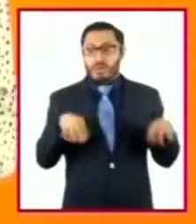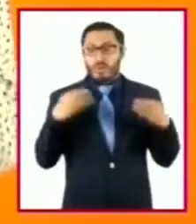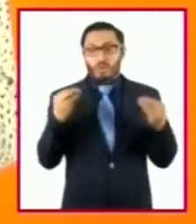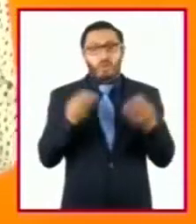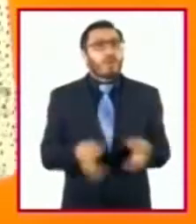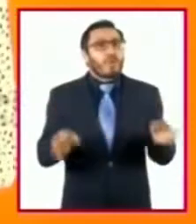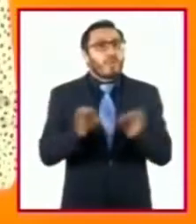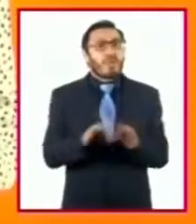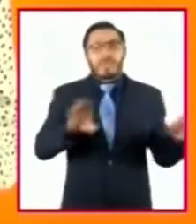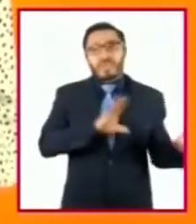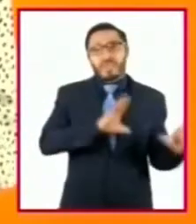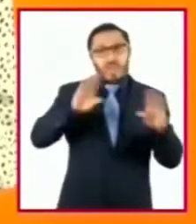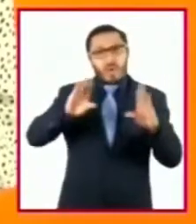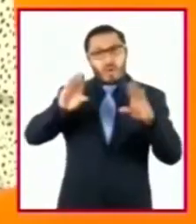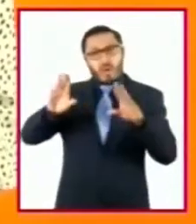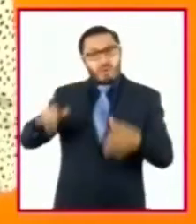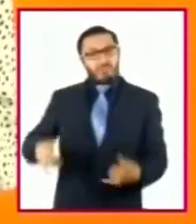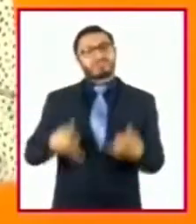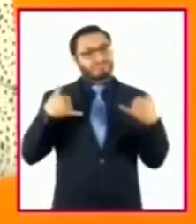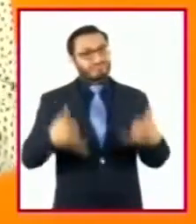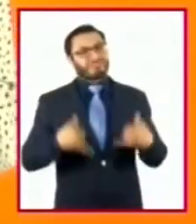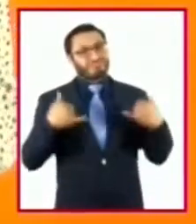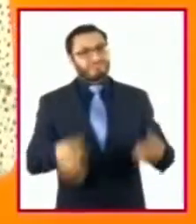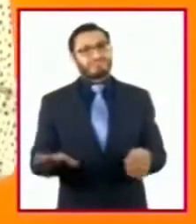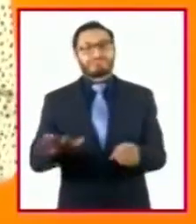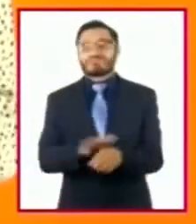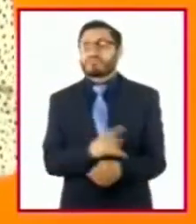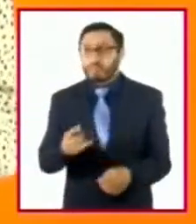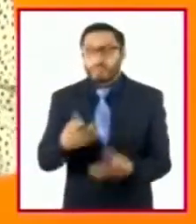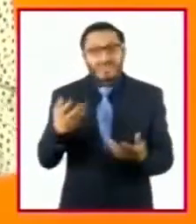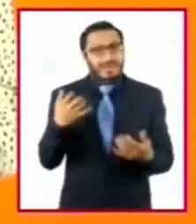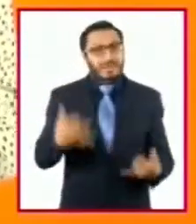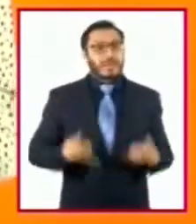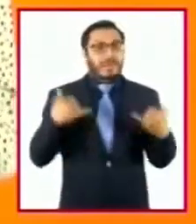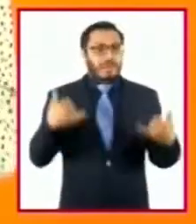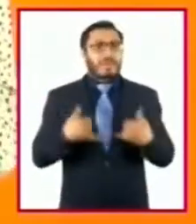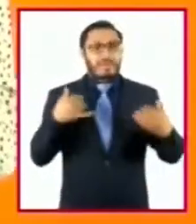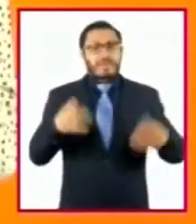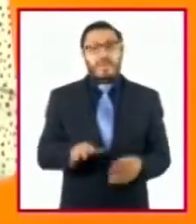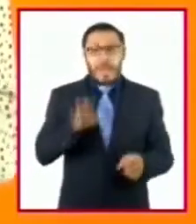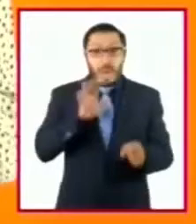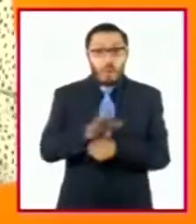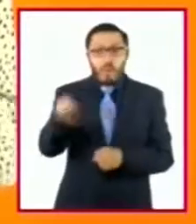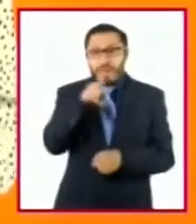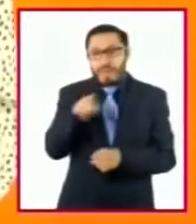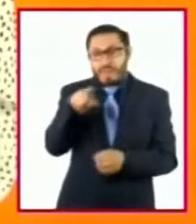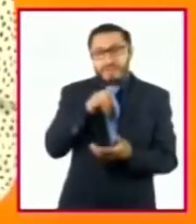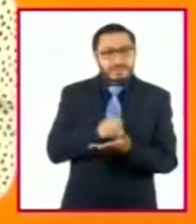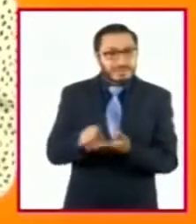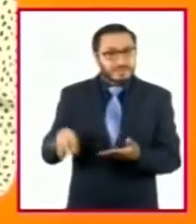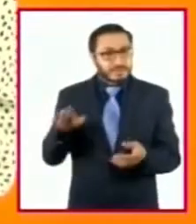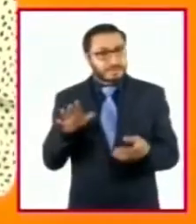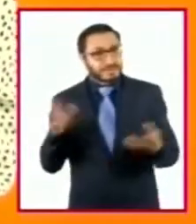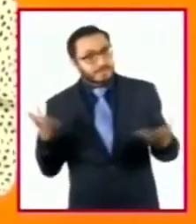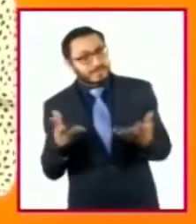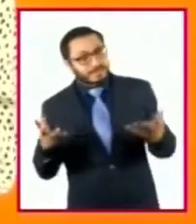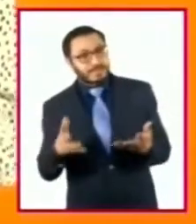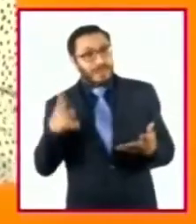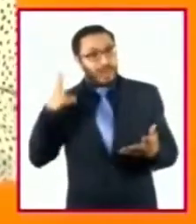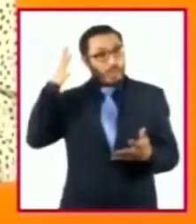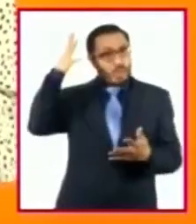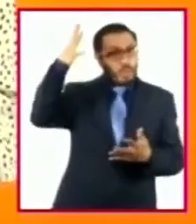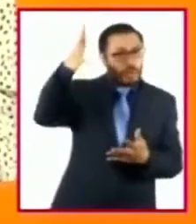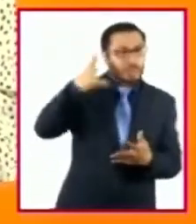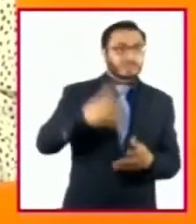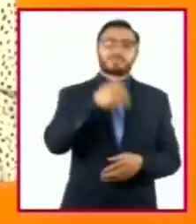guía a esta edad, justamente, que es adolescente y que están decidiendo qué cosa van a hacer con el mundo.